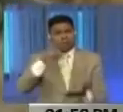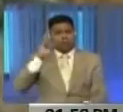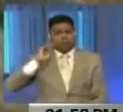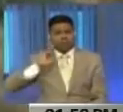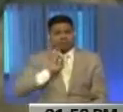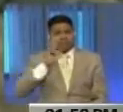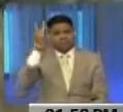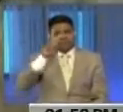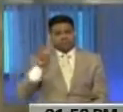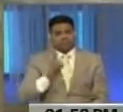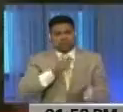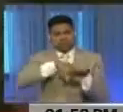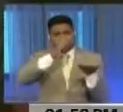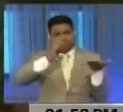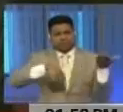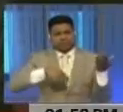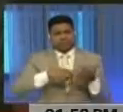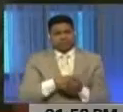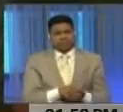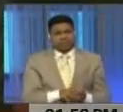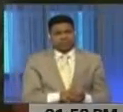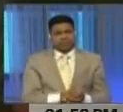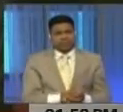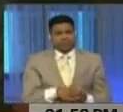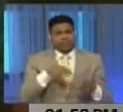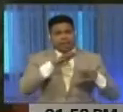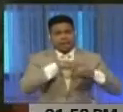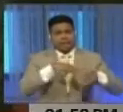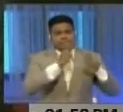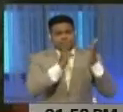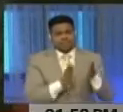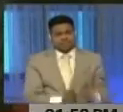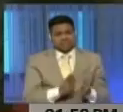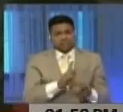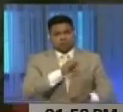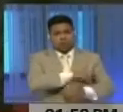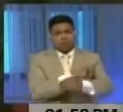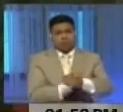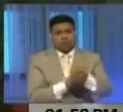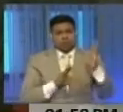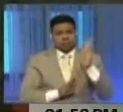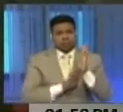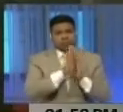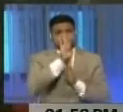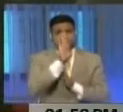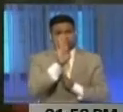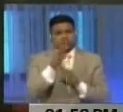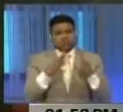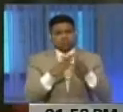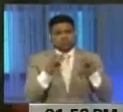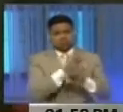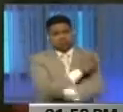Venezuela, ciudadano Roberto Mirabal, ministro del Poder Popular para el Desarrollo Minero Ecológico.